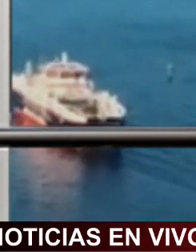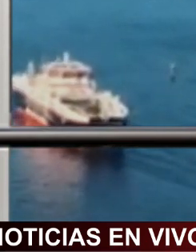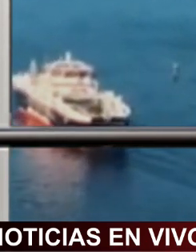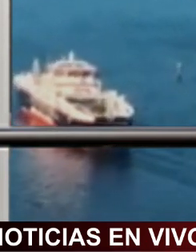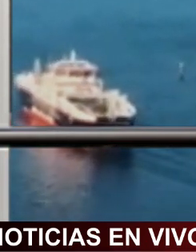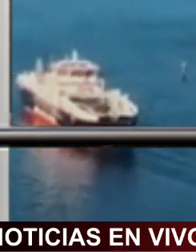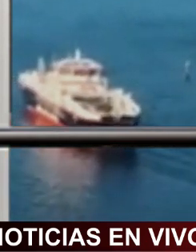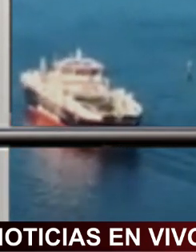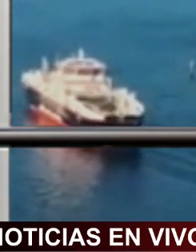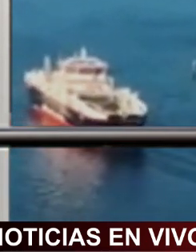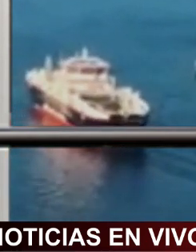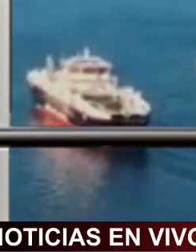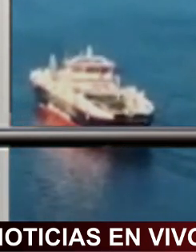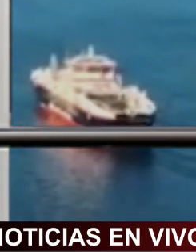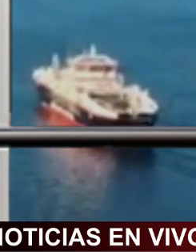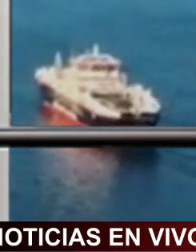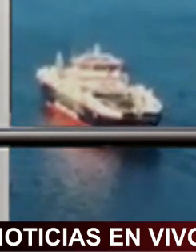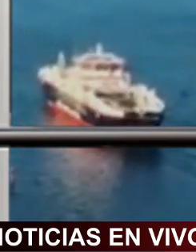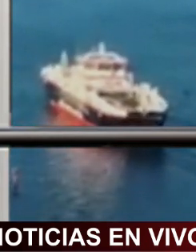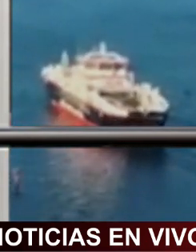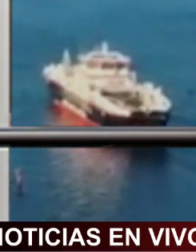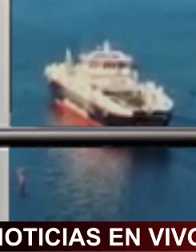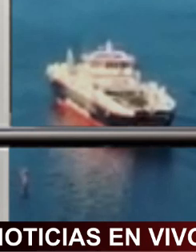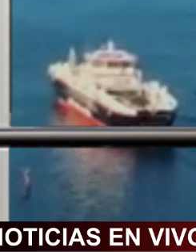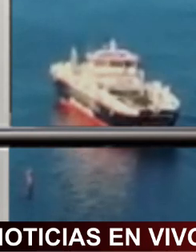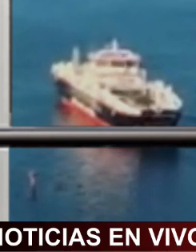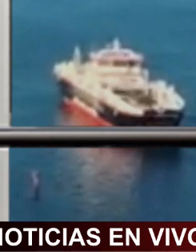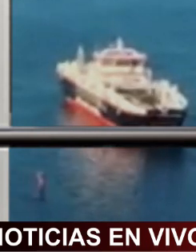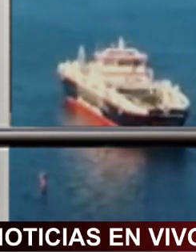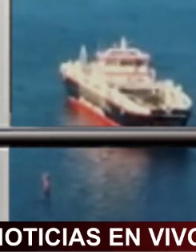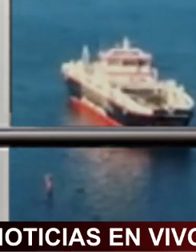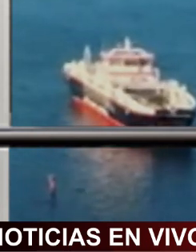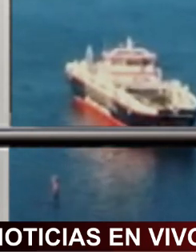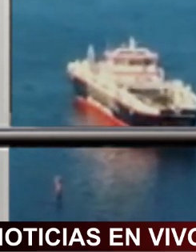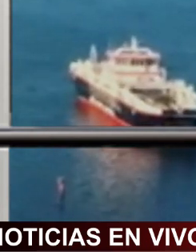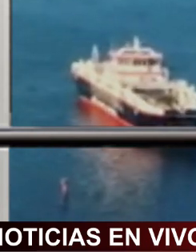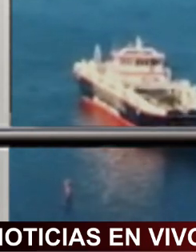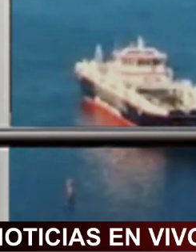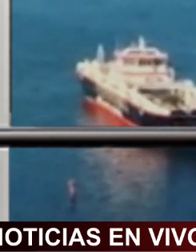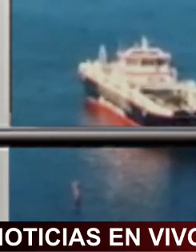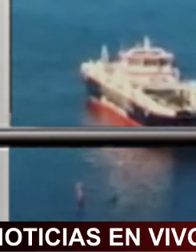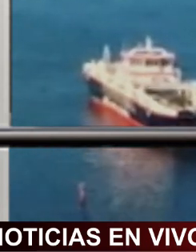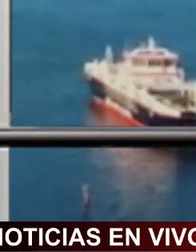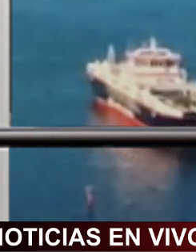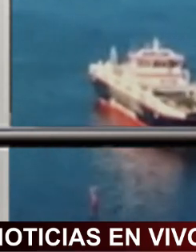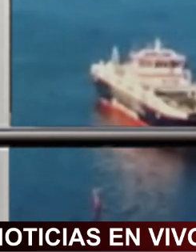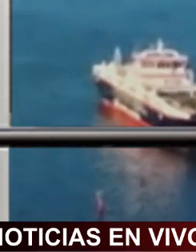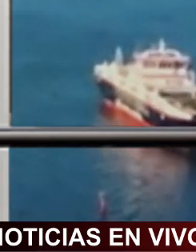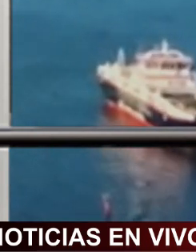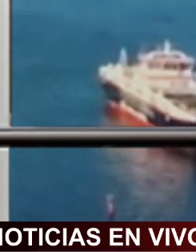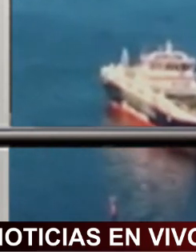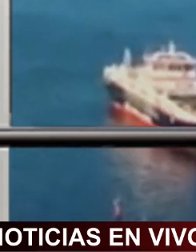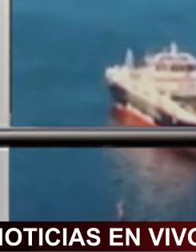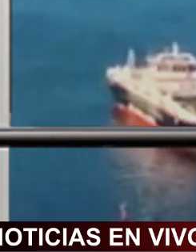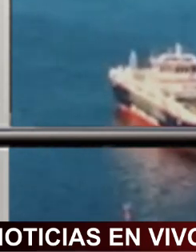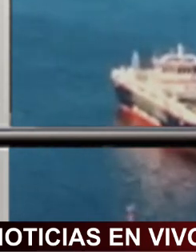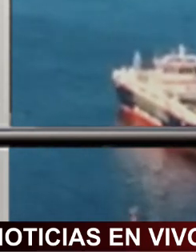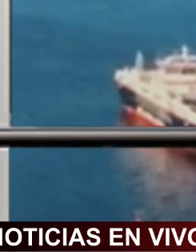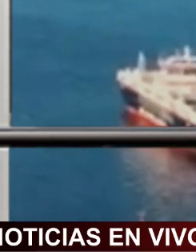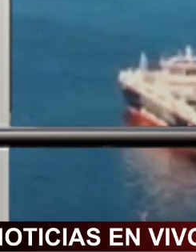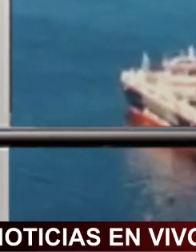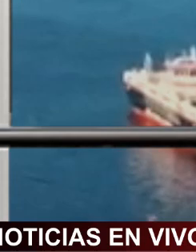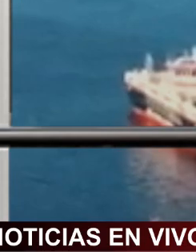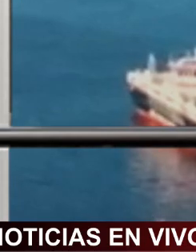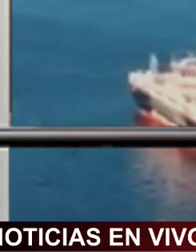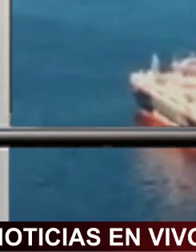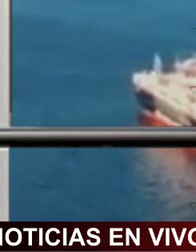grandes personajes y obviamente también presidentes de otros países, dio un punto de prensa, se refirió un poco a lo que está ocurriendo